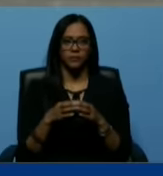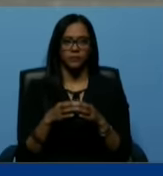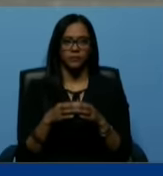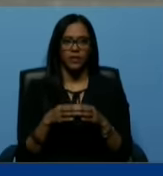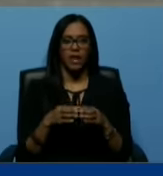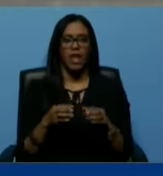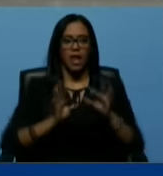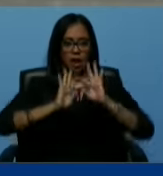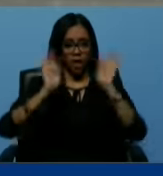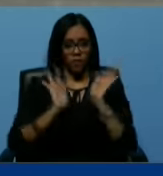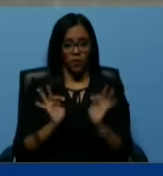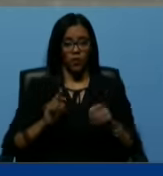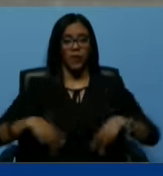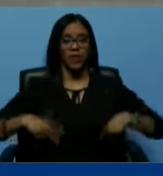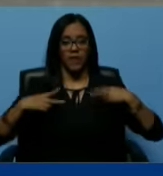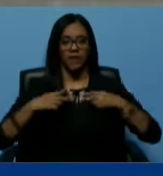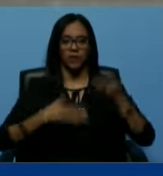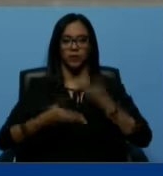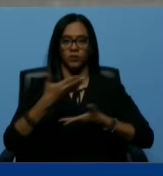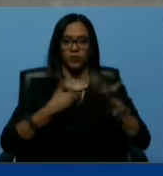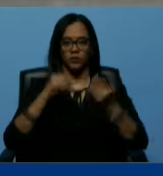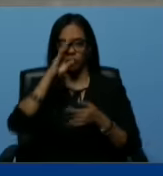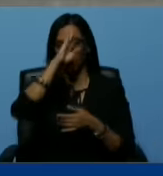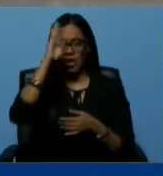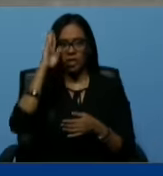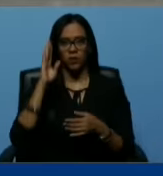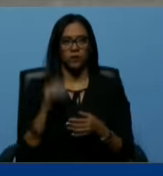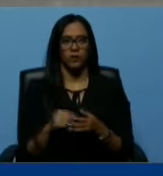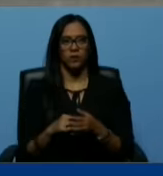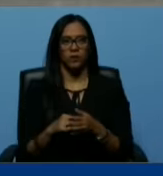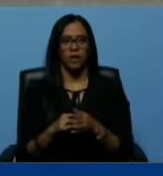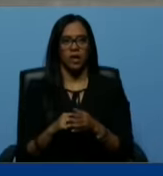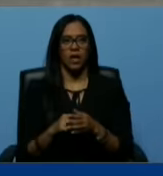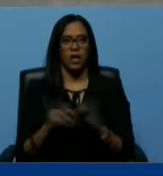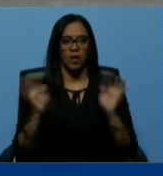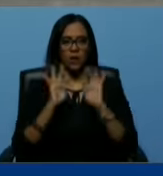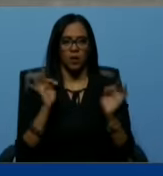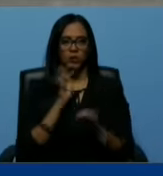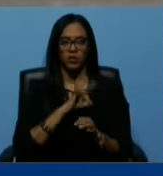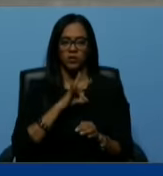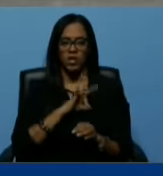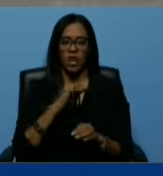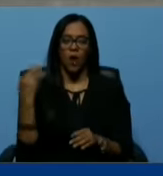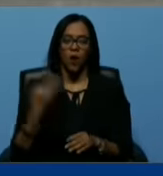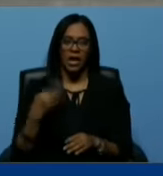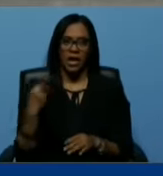el modo de vida solidario, Diosdado, el modelo de sociedad original.